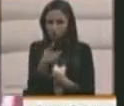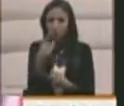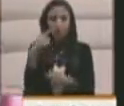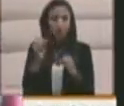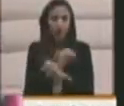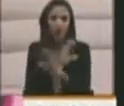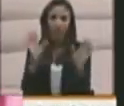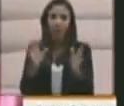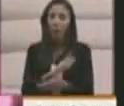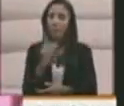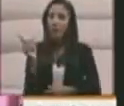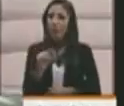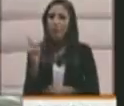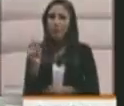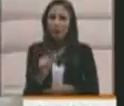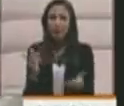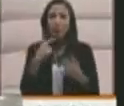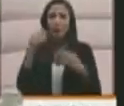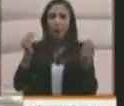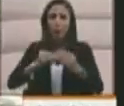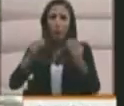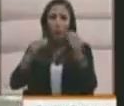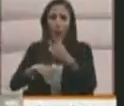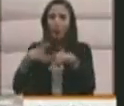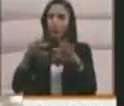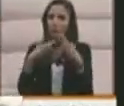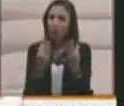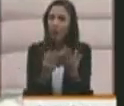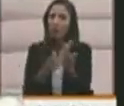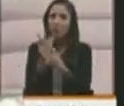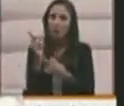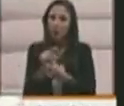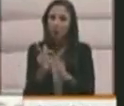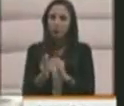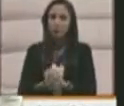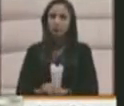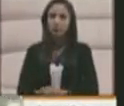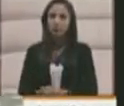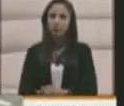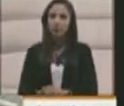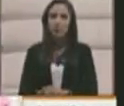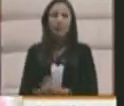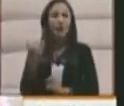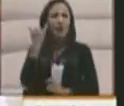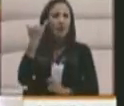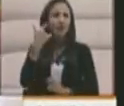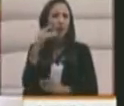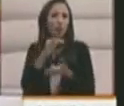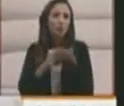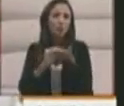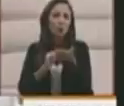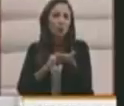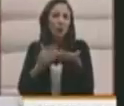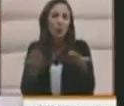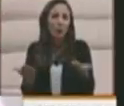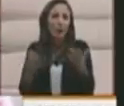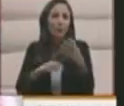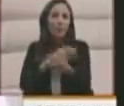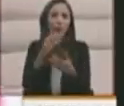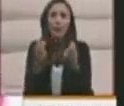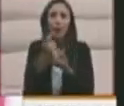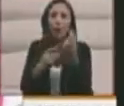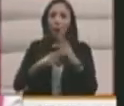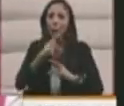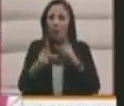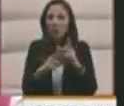precios son los que se acuerdan en la feria conuquera. ¿Qué crees tú que la solución a esta crisis económica es los